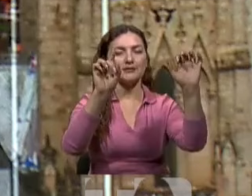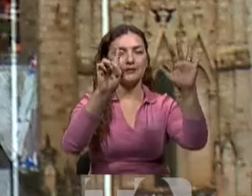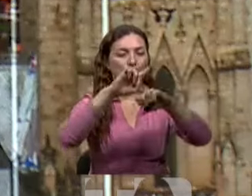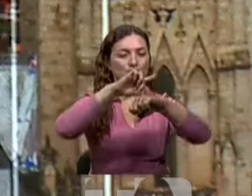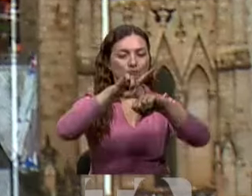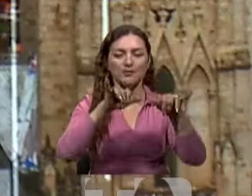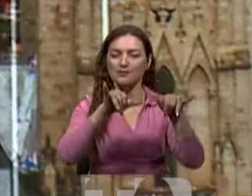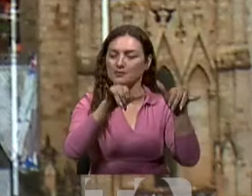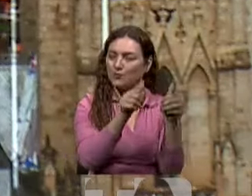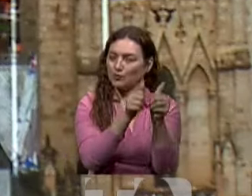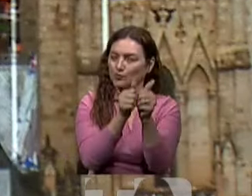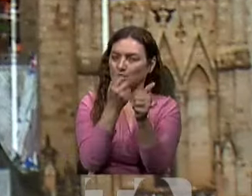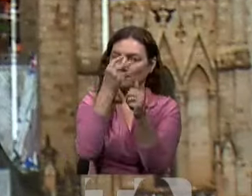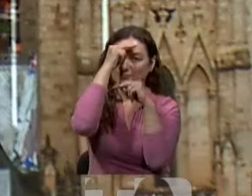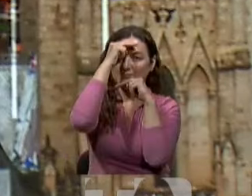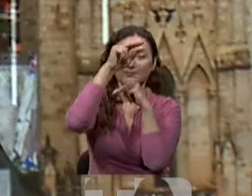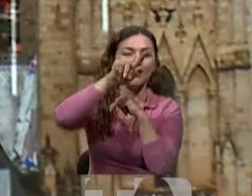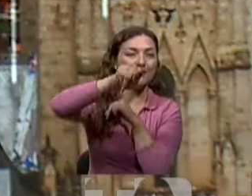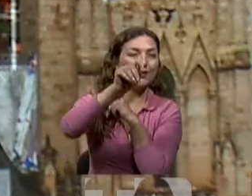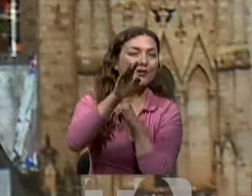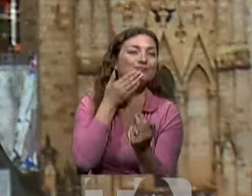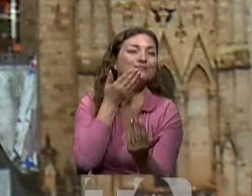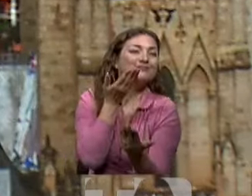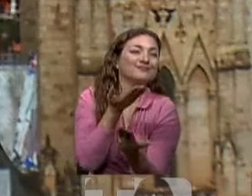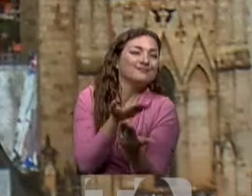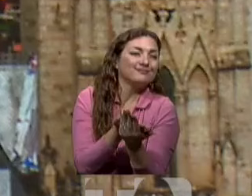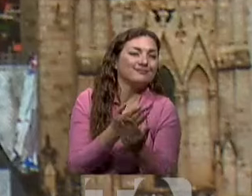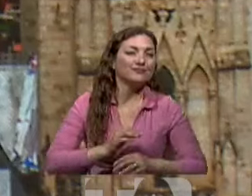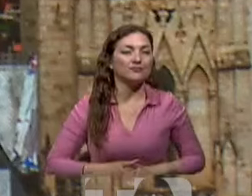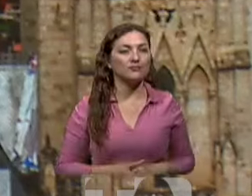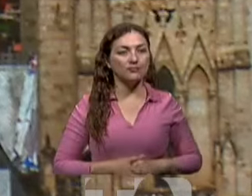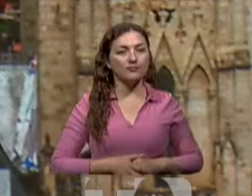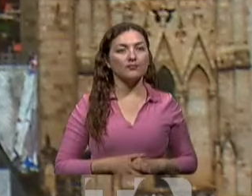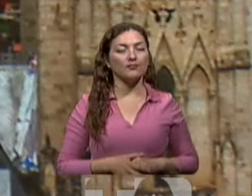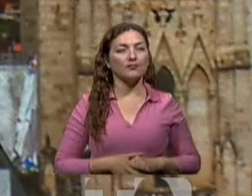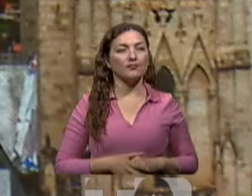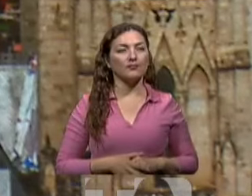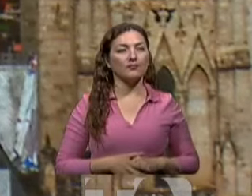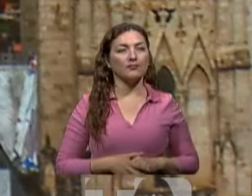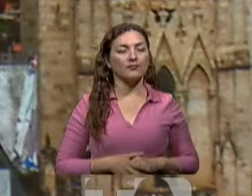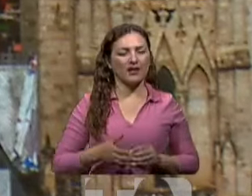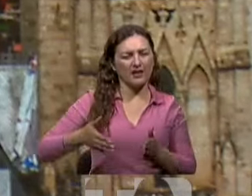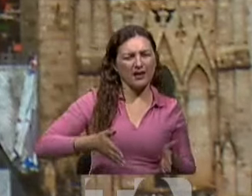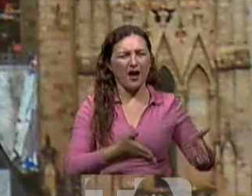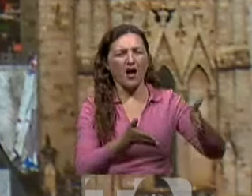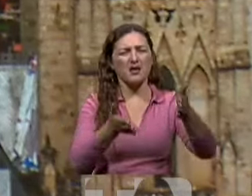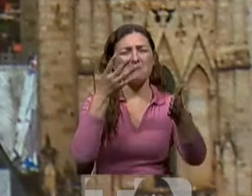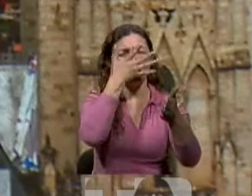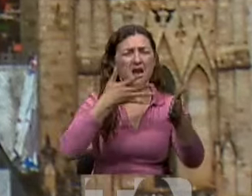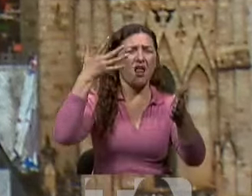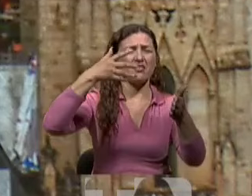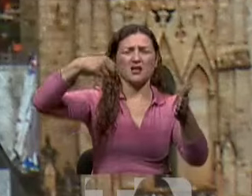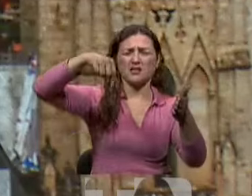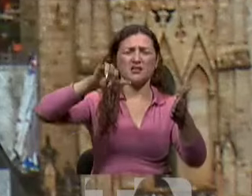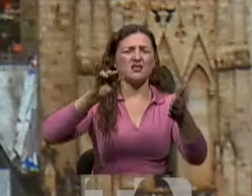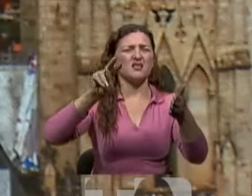9:06, seguimos junto a usted. Gracias por elegirnos cada día. Les contamos que el grave deterioro de la carretera Quinindé Esmeraldas, justamente